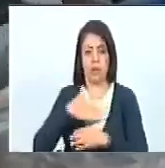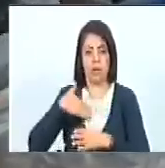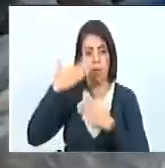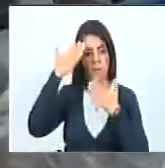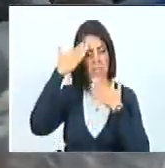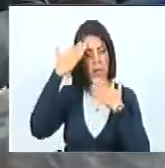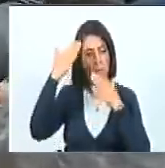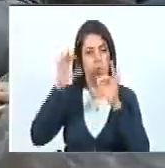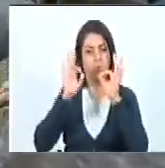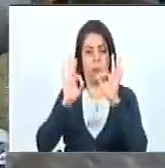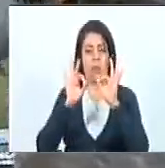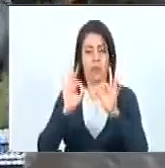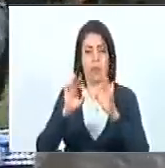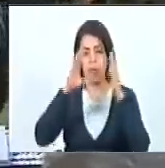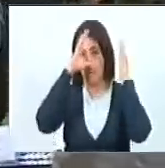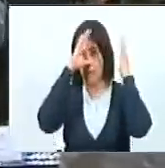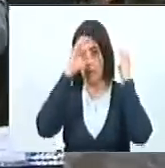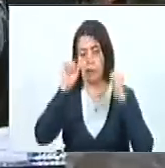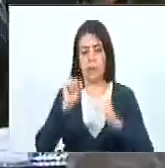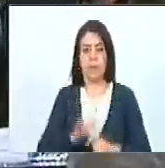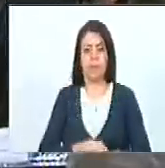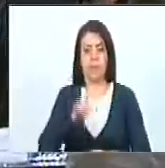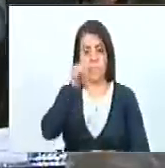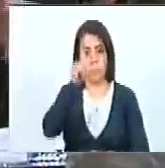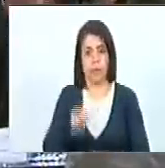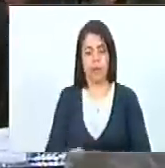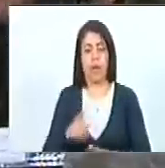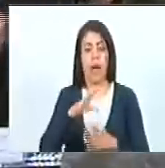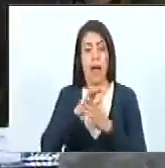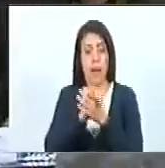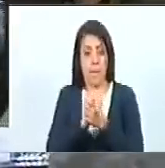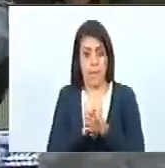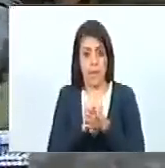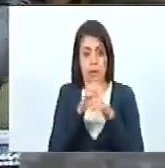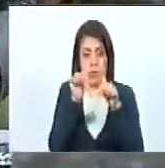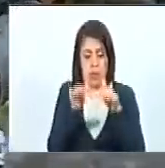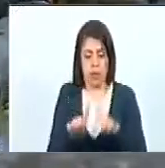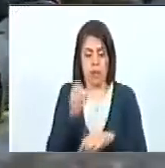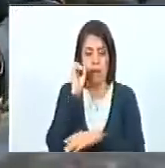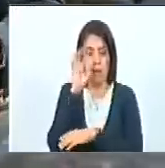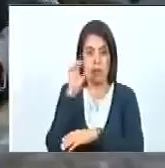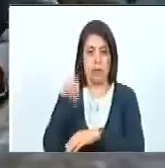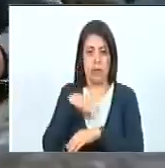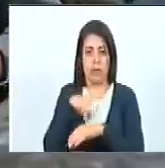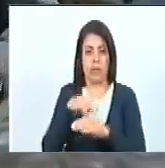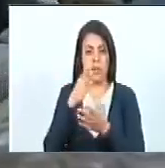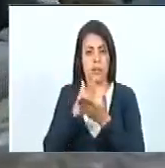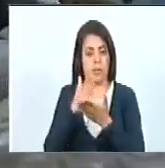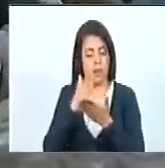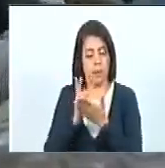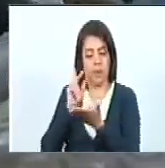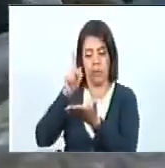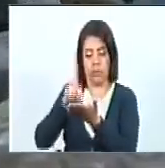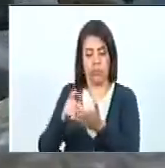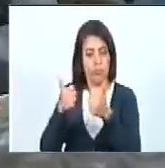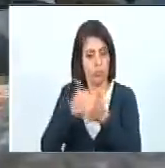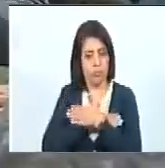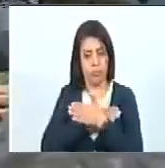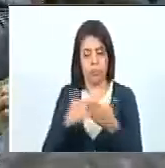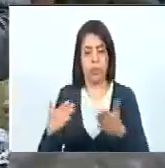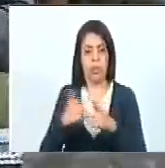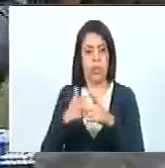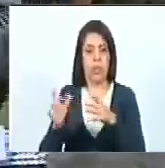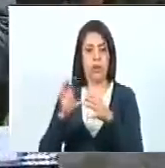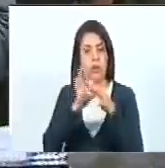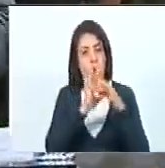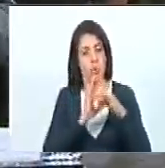muy especial al embajador Aidan Karamanoglu, gran amigo de esta Asamblea Nacional y que siempre ha estado en buena disposición de